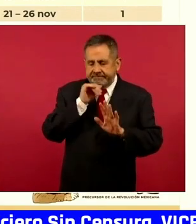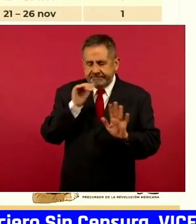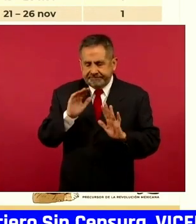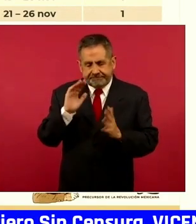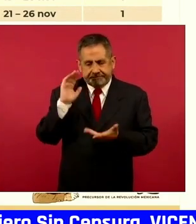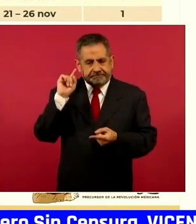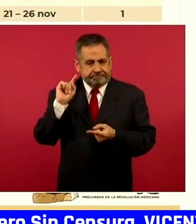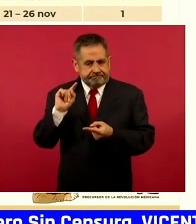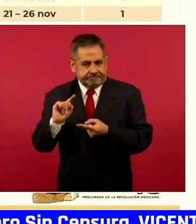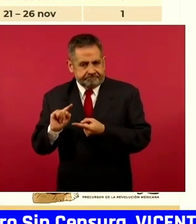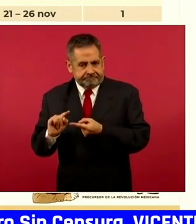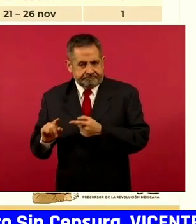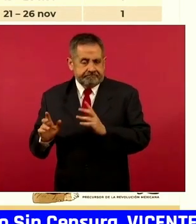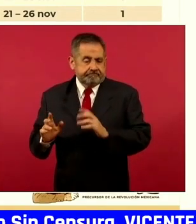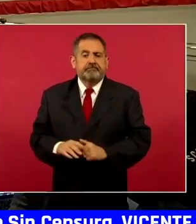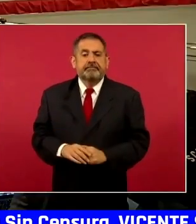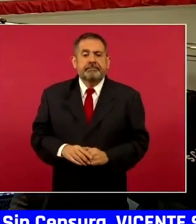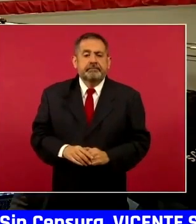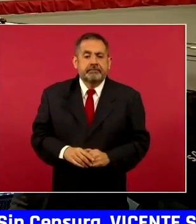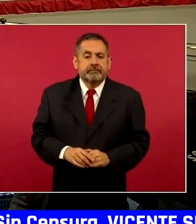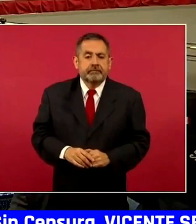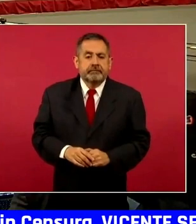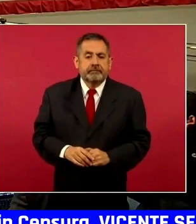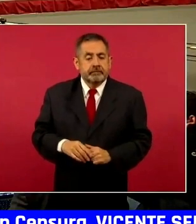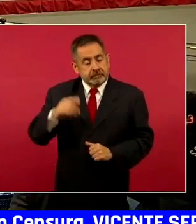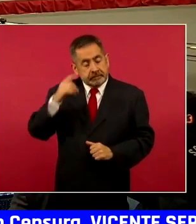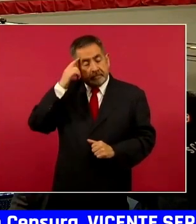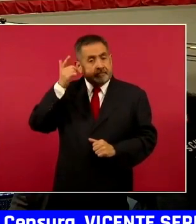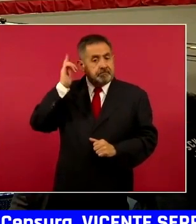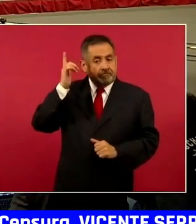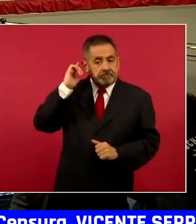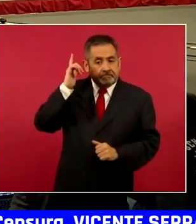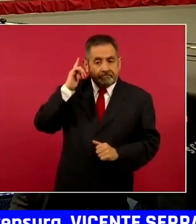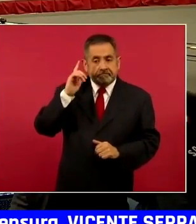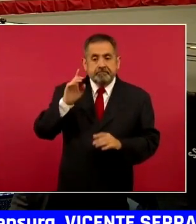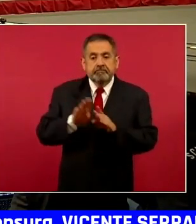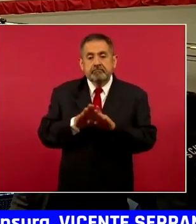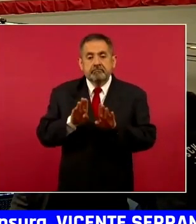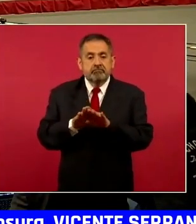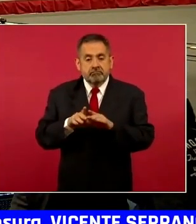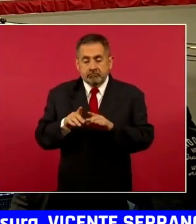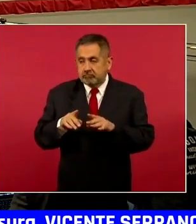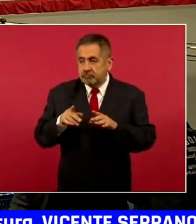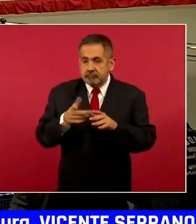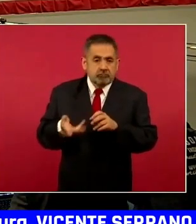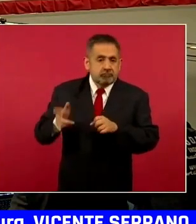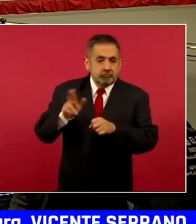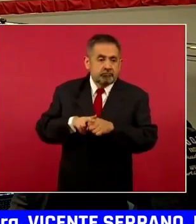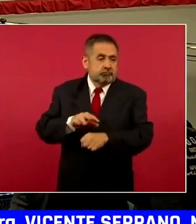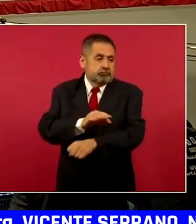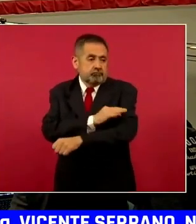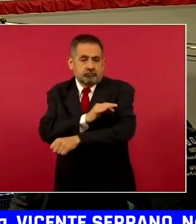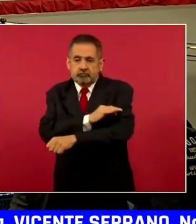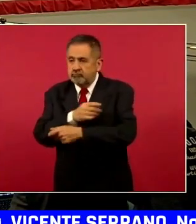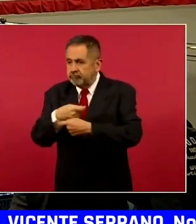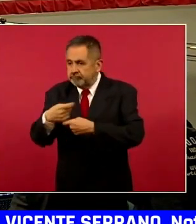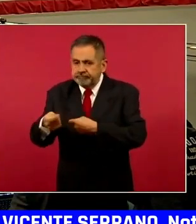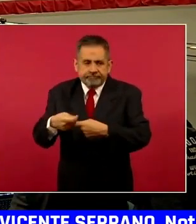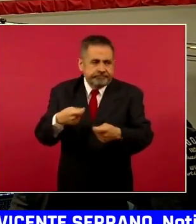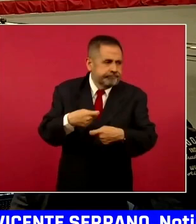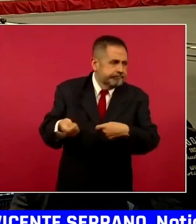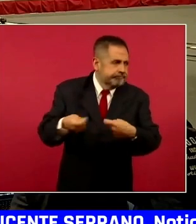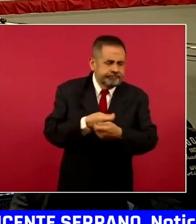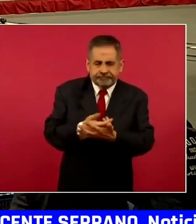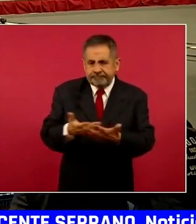presentado un cambio sustantivo en eso. Tenemos la expectativa de que gracias a que tenemos una amplia cobertura de vacunación, que podemos ver en